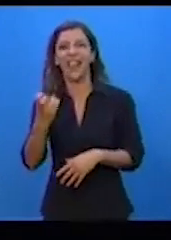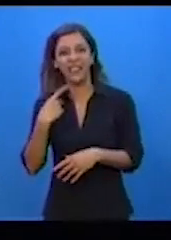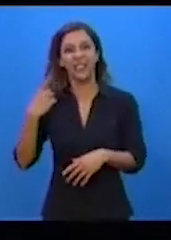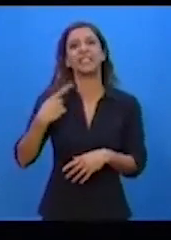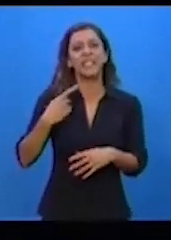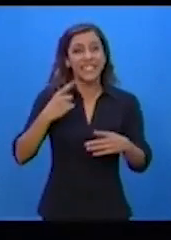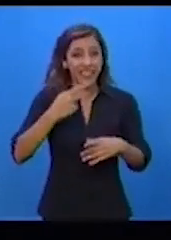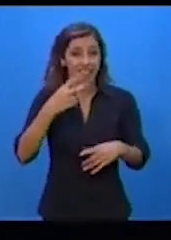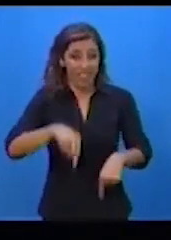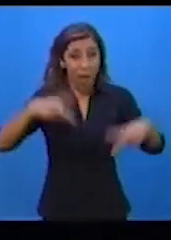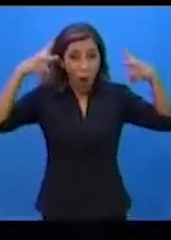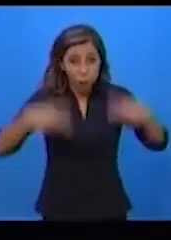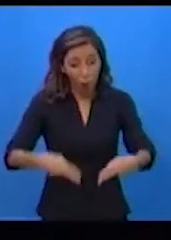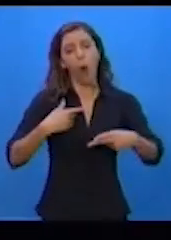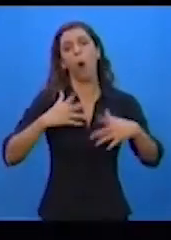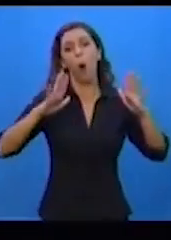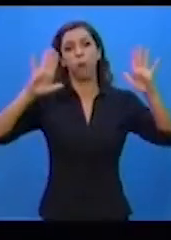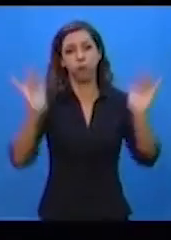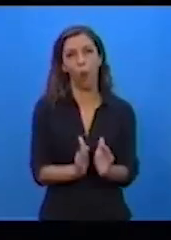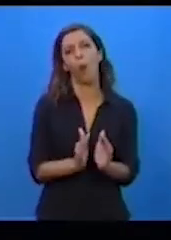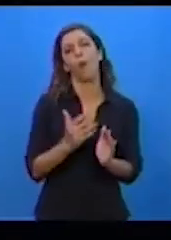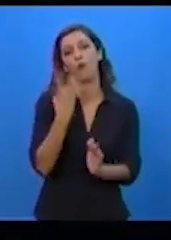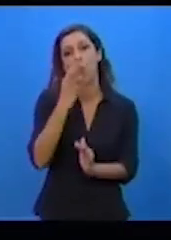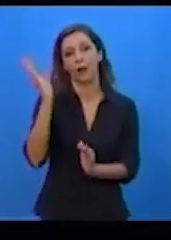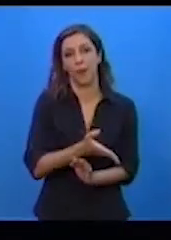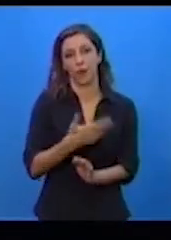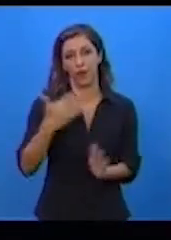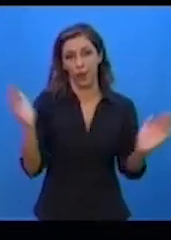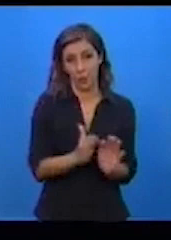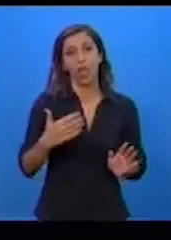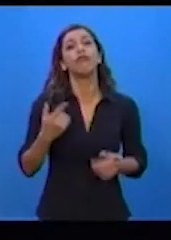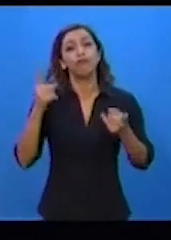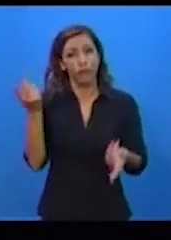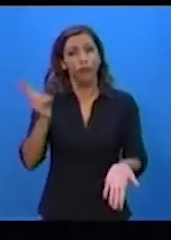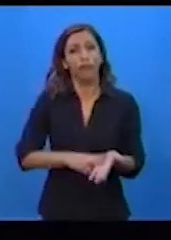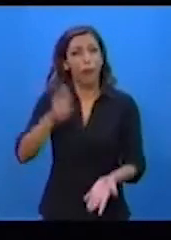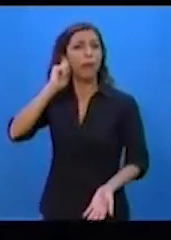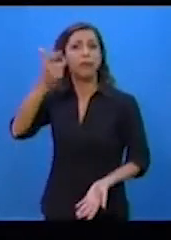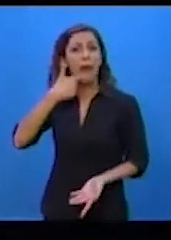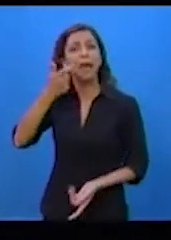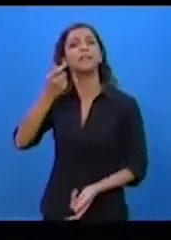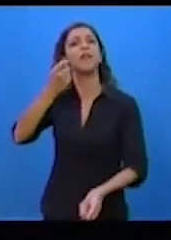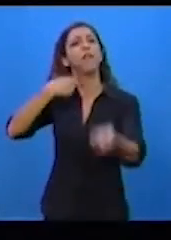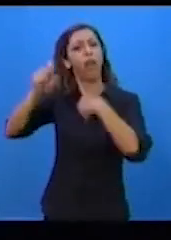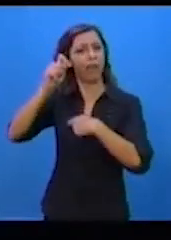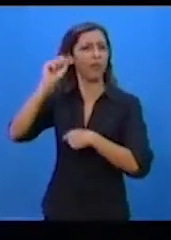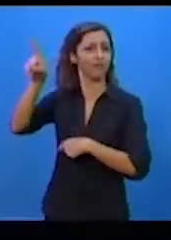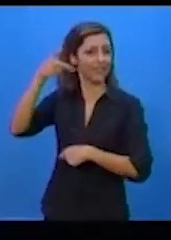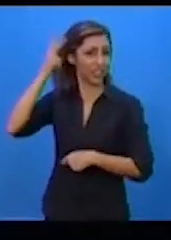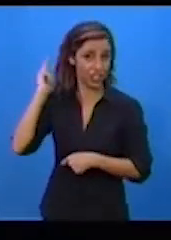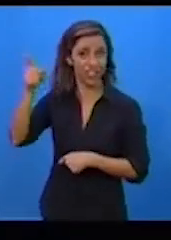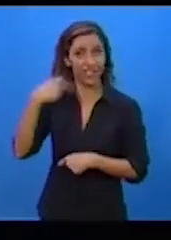cortes en un 40 por ciento y hemos vuelto exportar después de 11 años gas a chile y estamos rumbo a hacer un gran